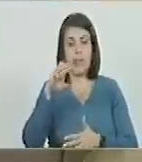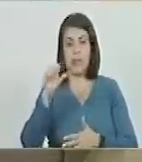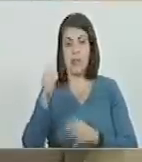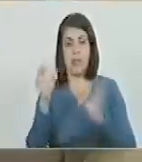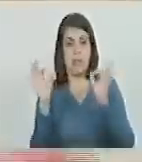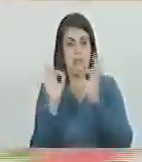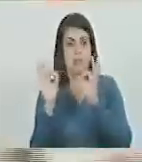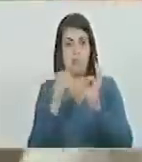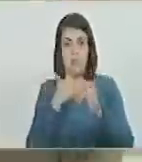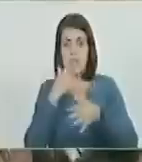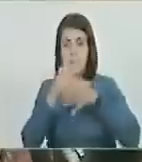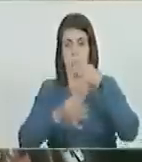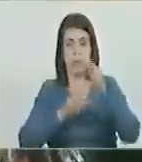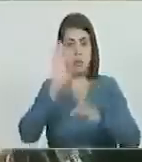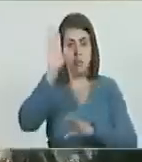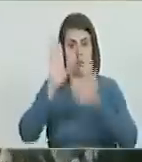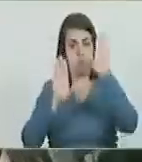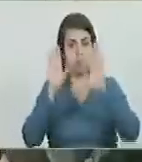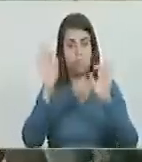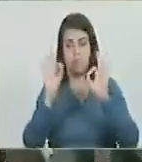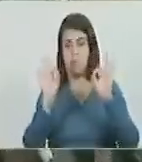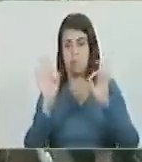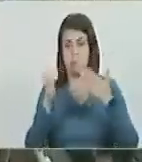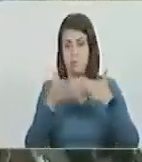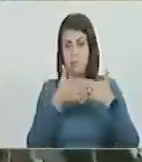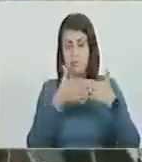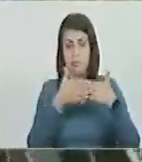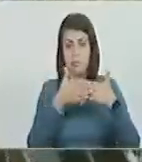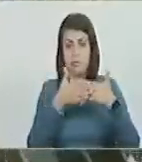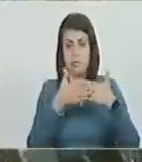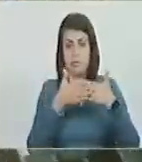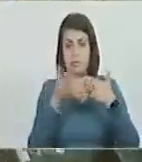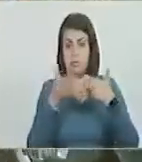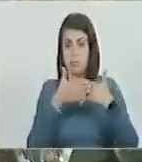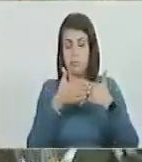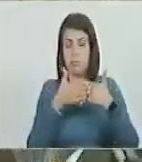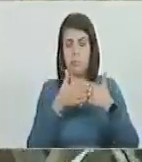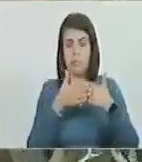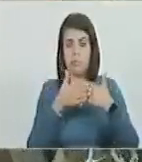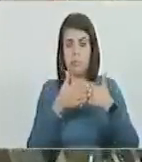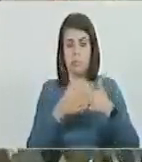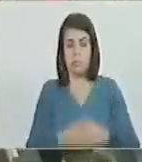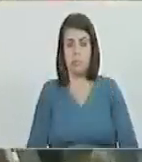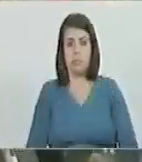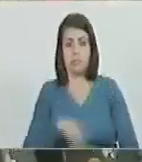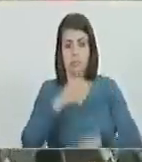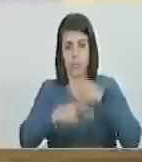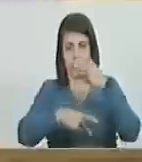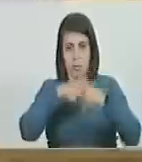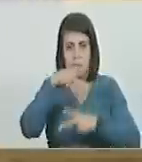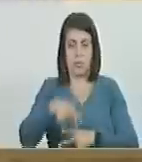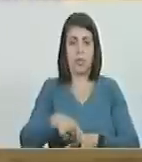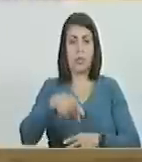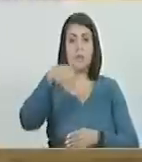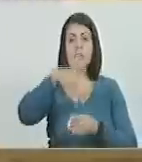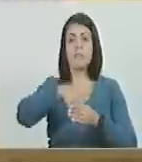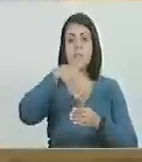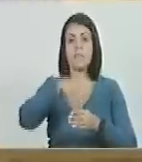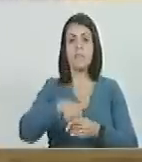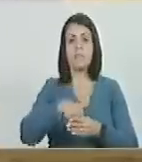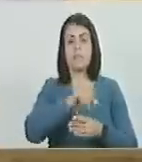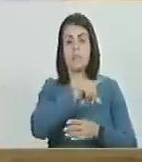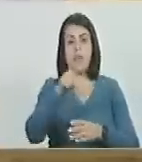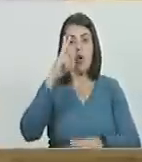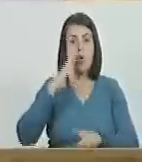más anotaron el derecho de palabra. Se va a cerrar. Se cierra. Procedo a la consideración.